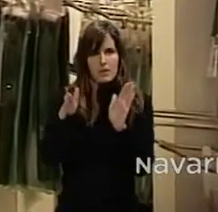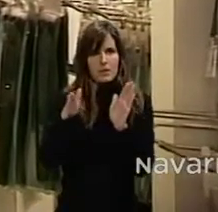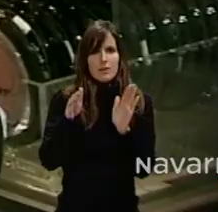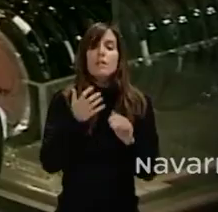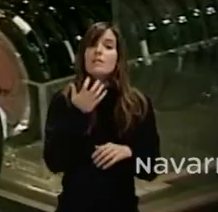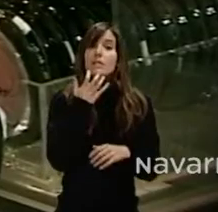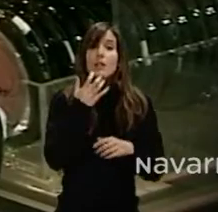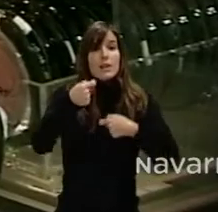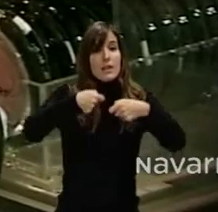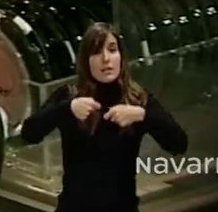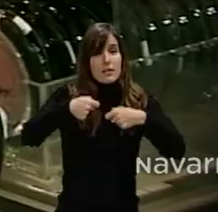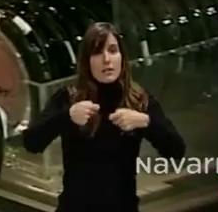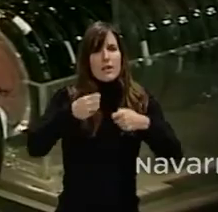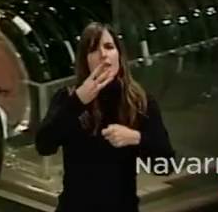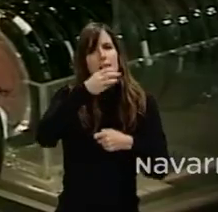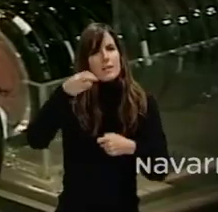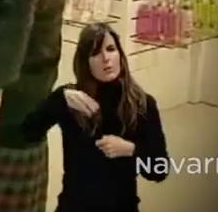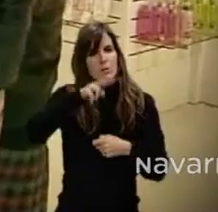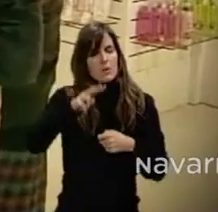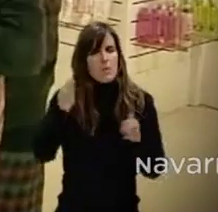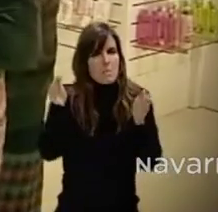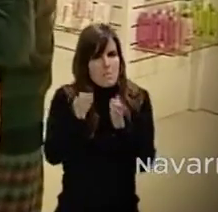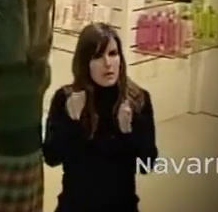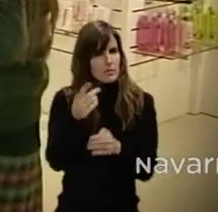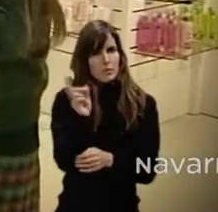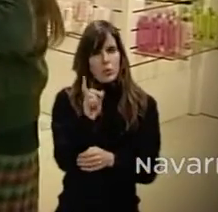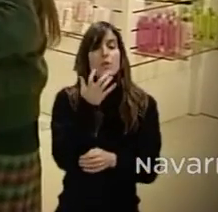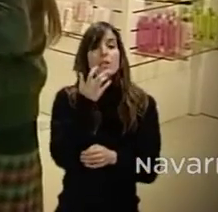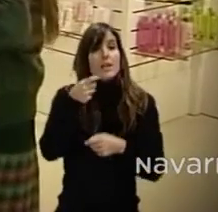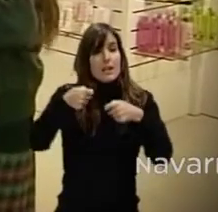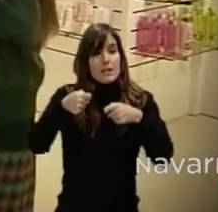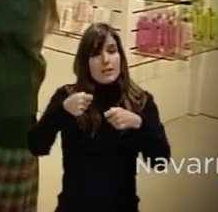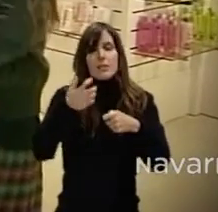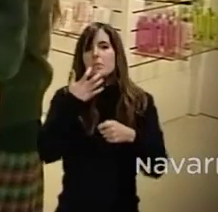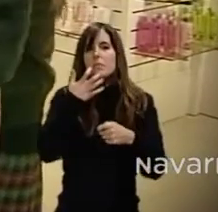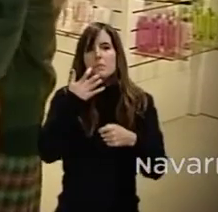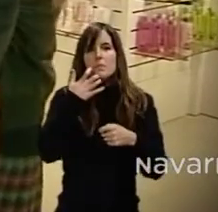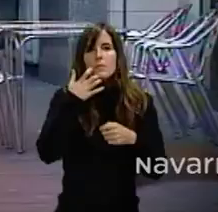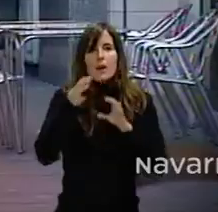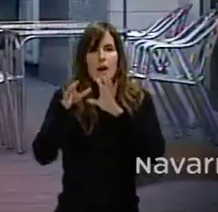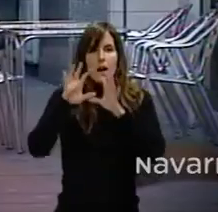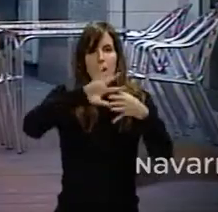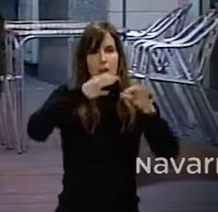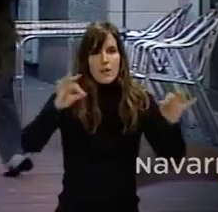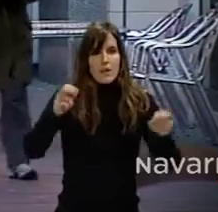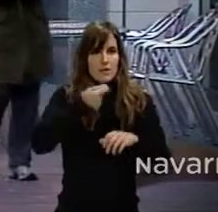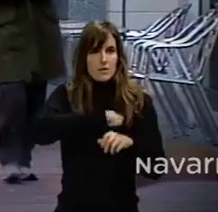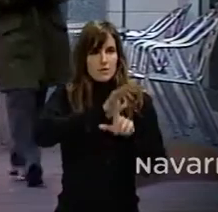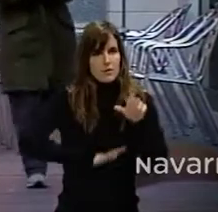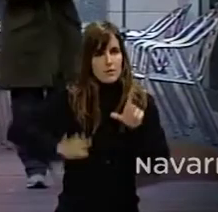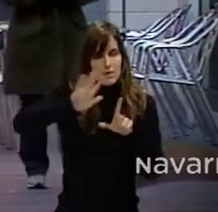a los establecimientos de menos de 300 metros que pertenecen a firmas o cadenas de carácter nacional.